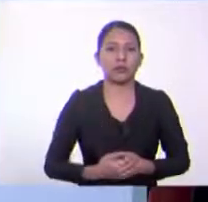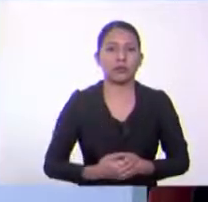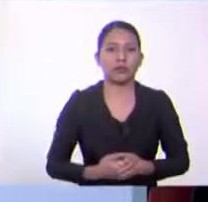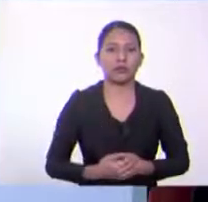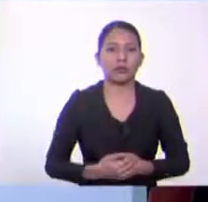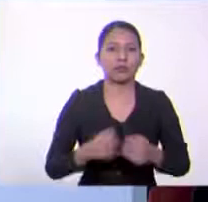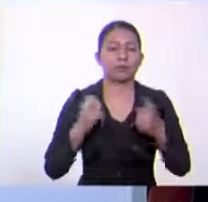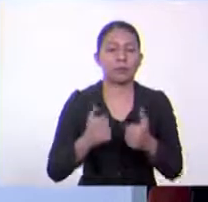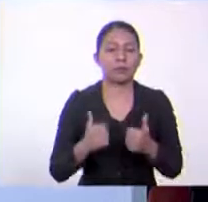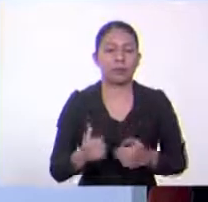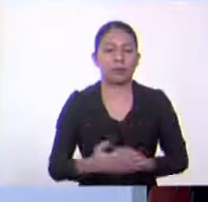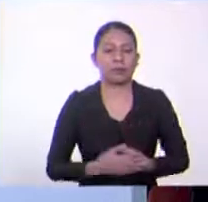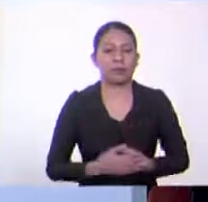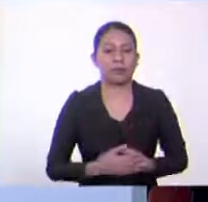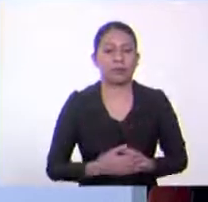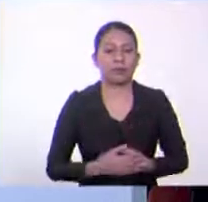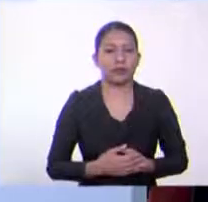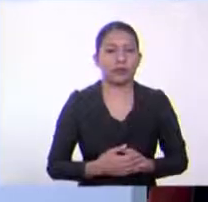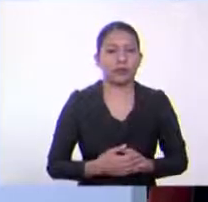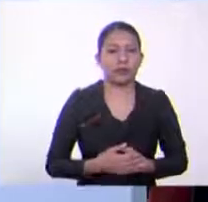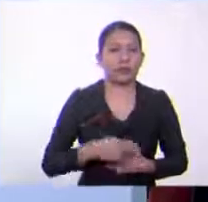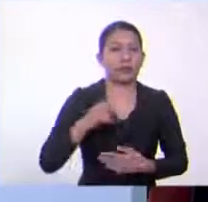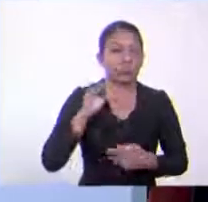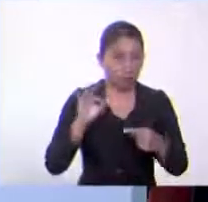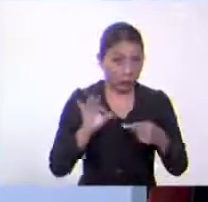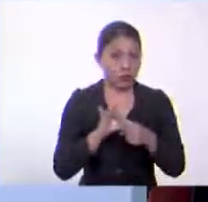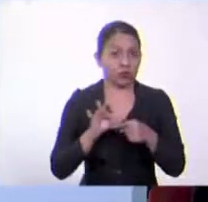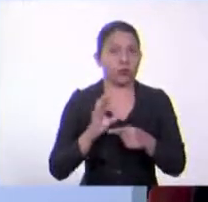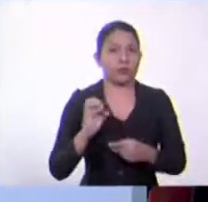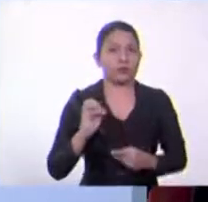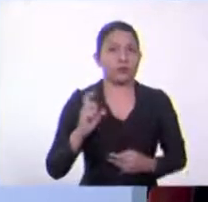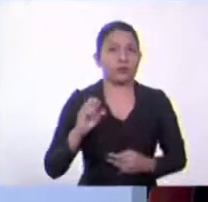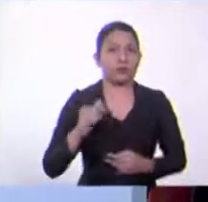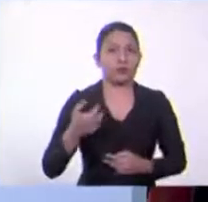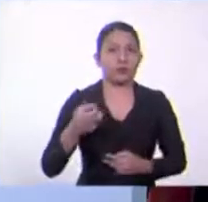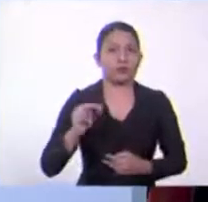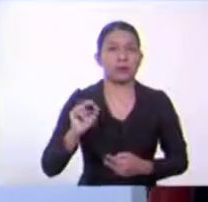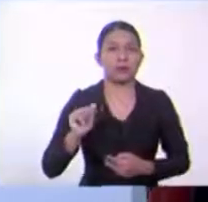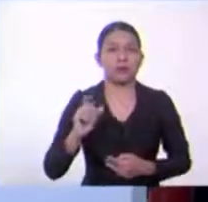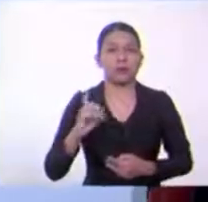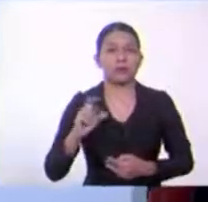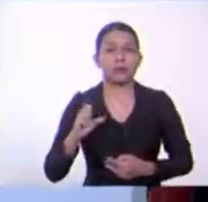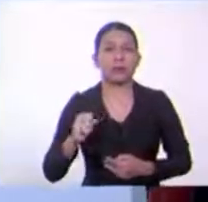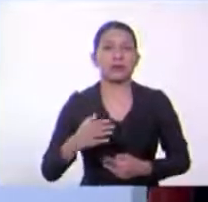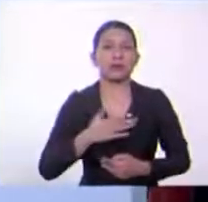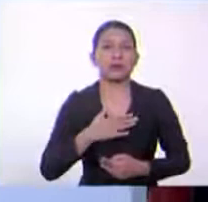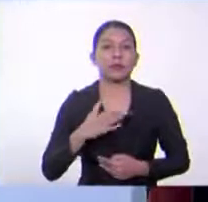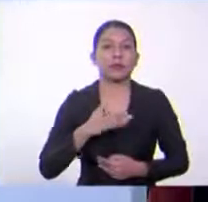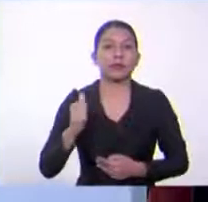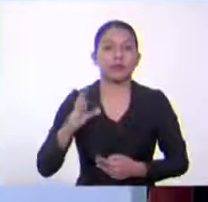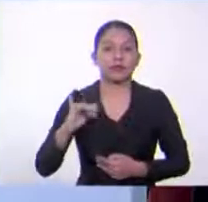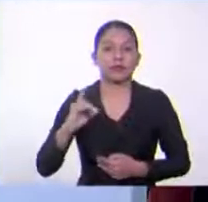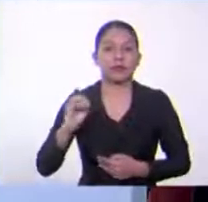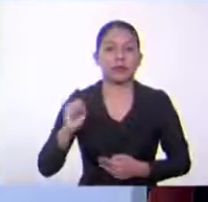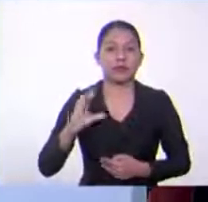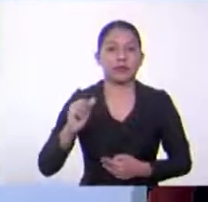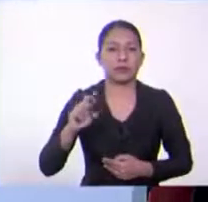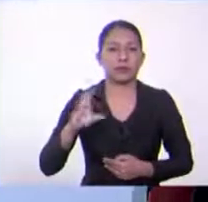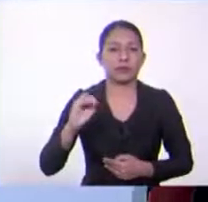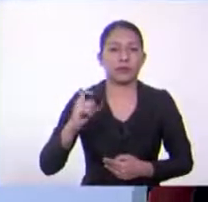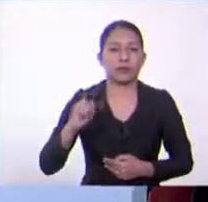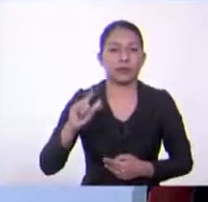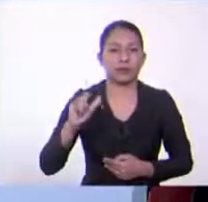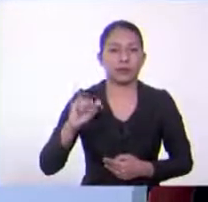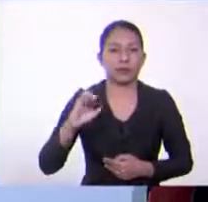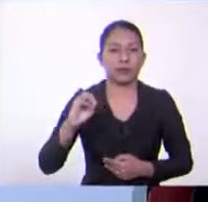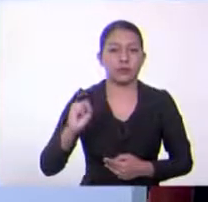Muy bien, siguiendo con las funciones oxigenadas, tenemos los ácidos carboxílicos, los